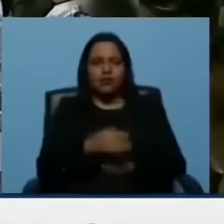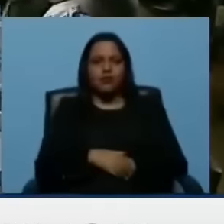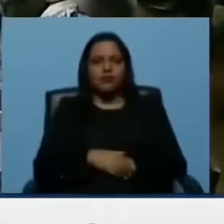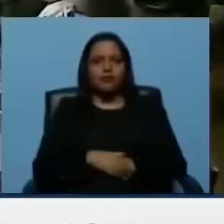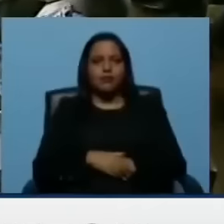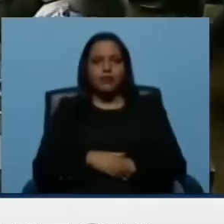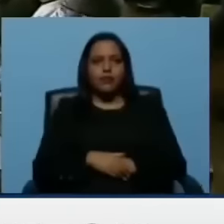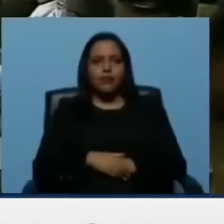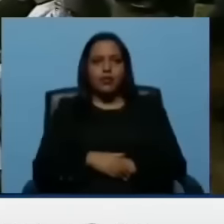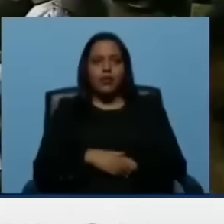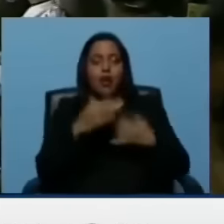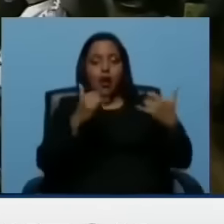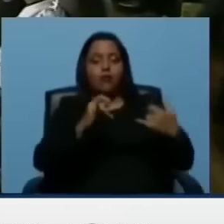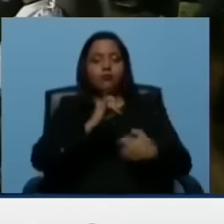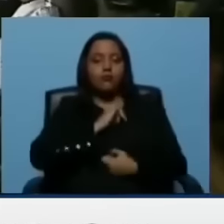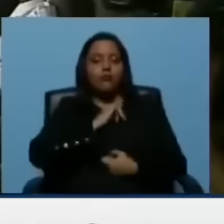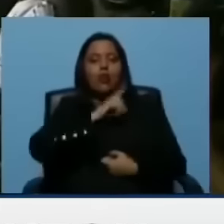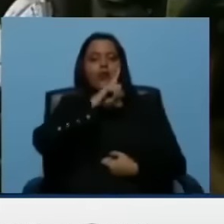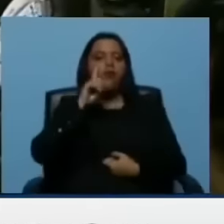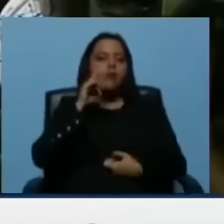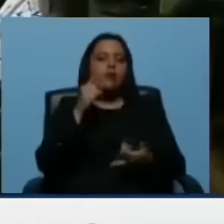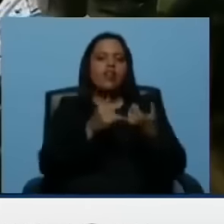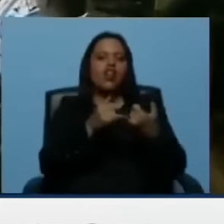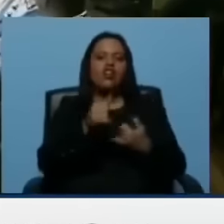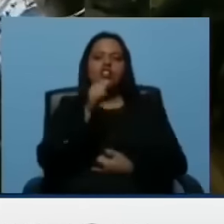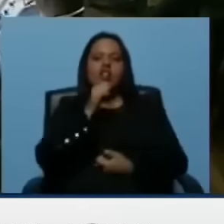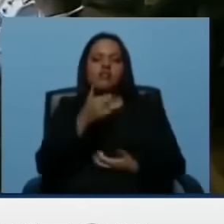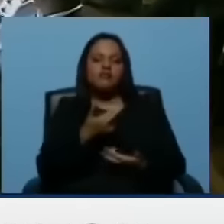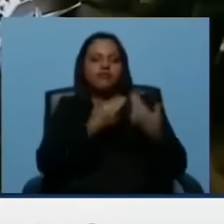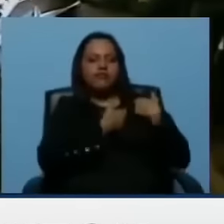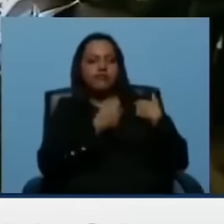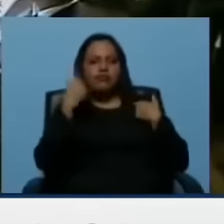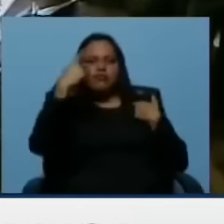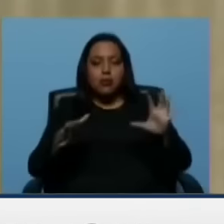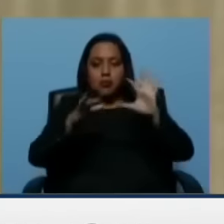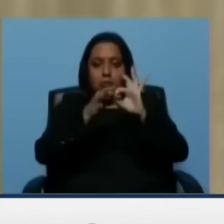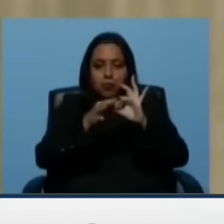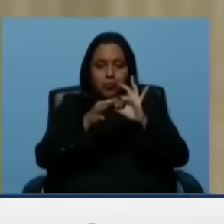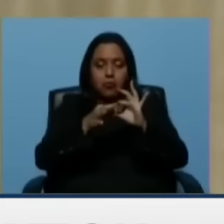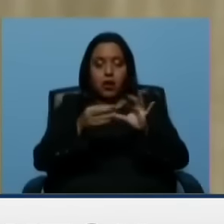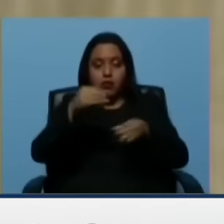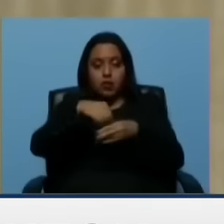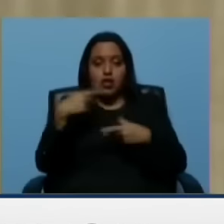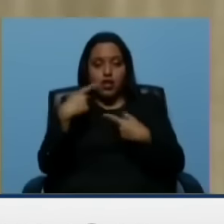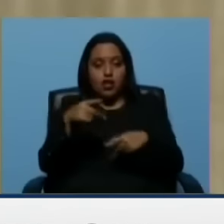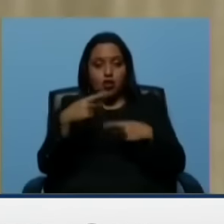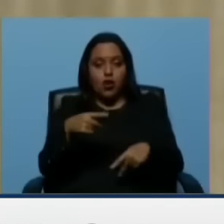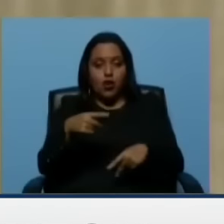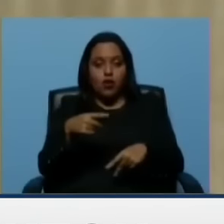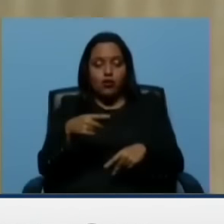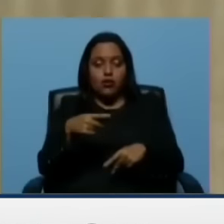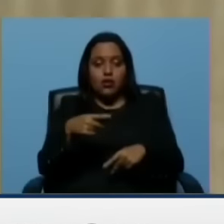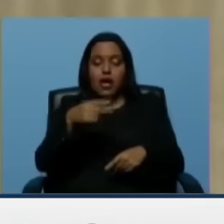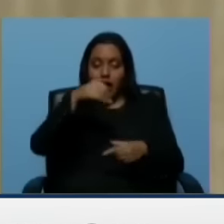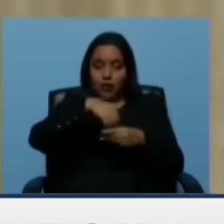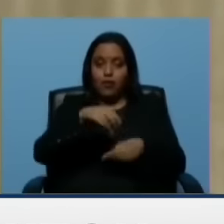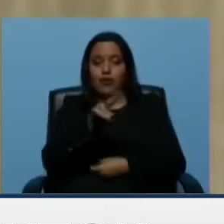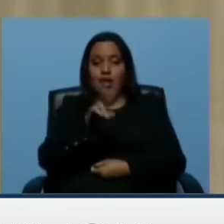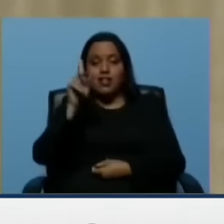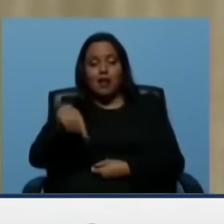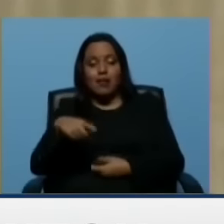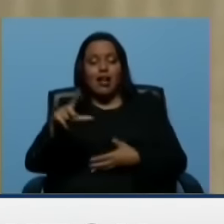las redes sociales a través de la reforma de una ley contra el odio, usada con frecuencia para imputar opositores.